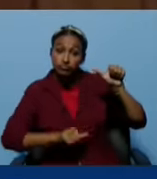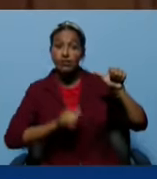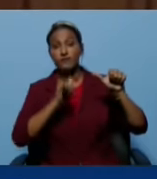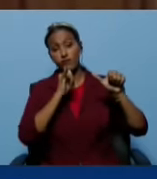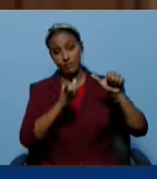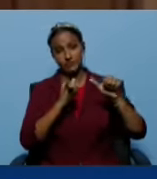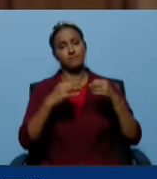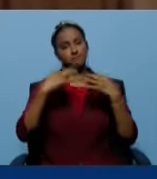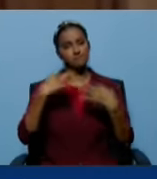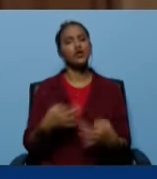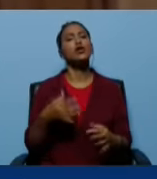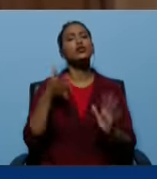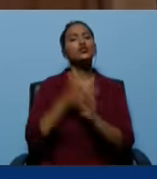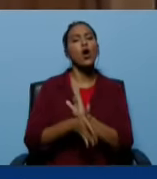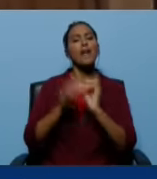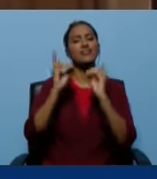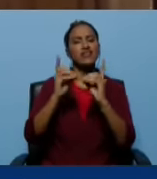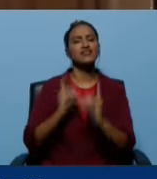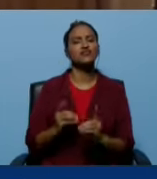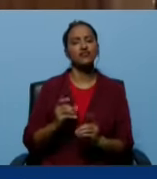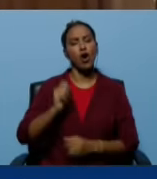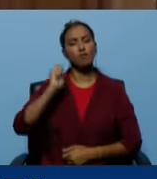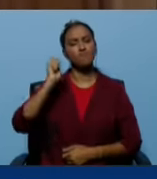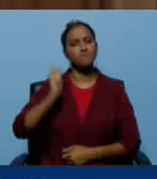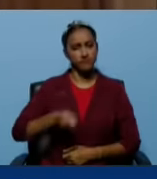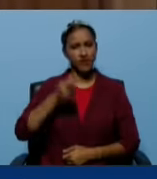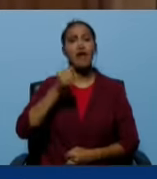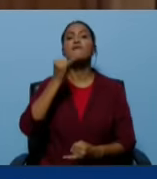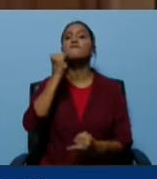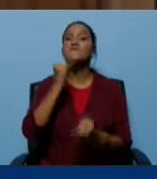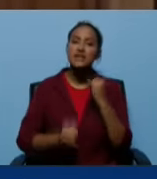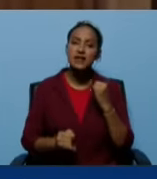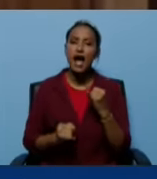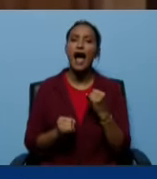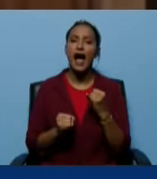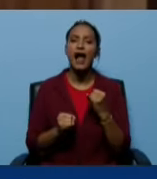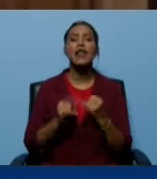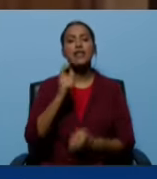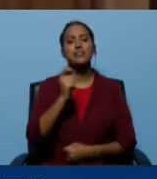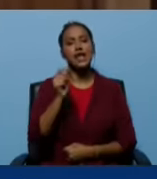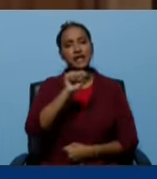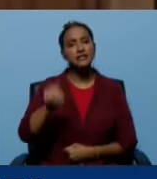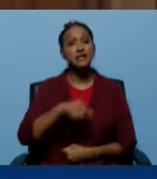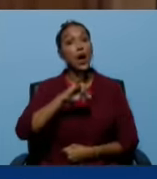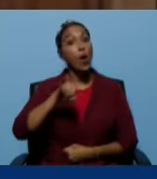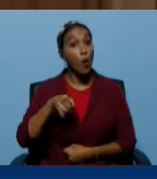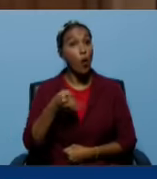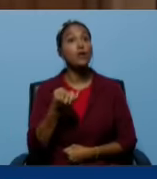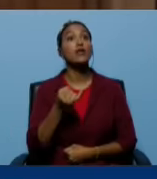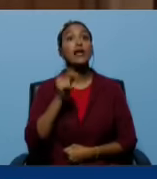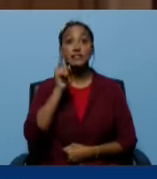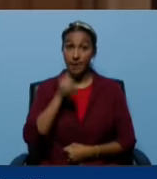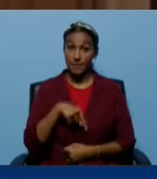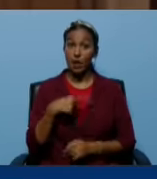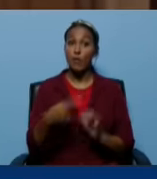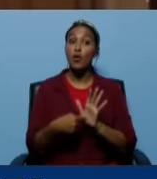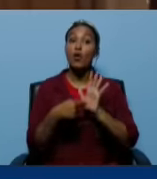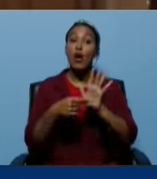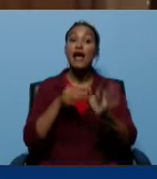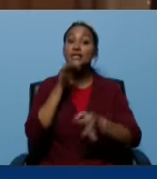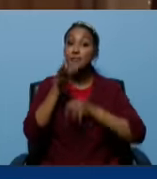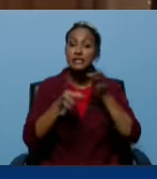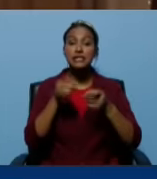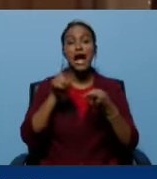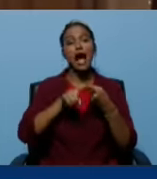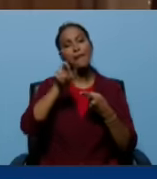este veredicto final de la Sala Electoral del Tribunal Supremo de Justicia, como bien también lo destacaba tanto el Poder Moral como el Ministerio